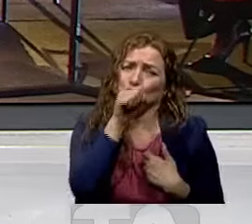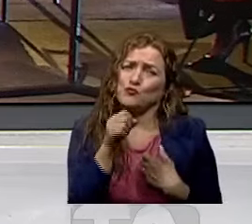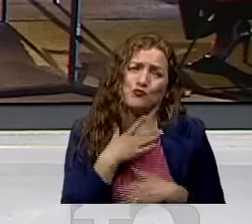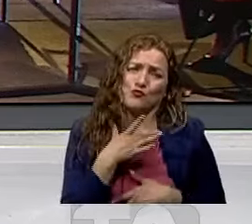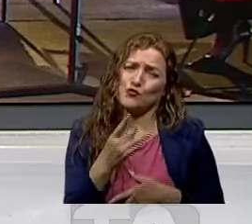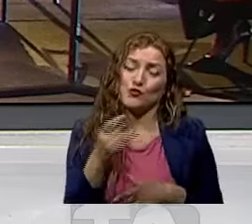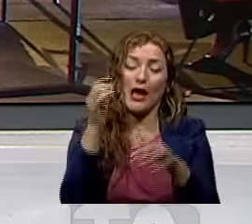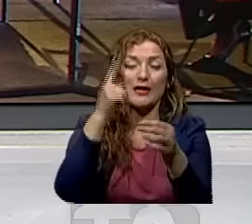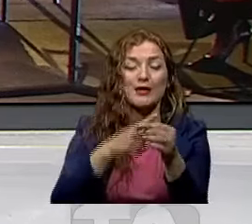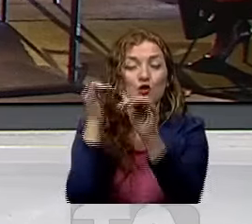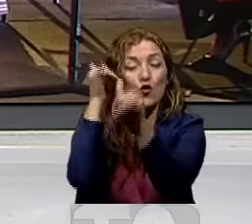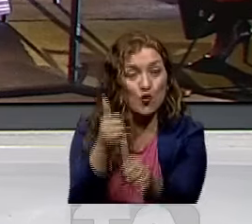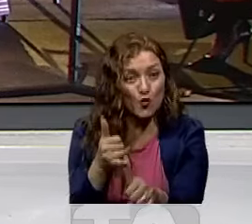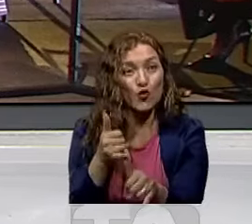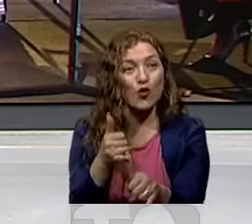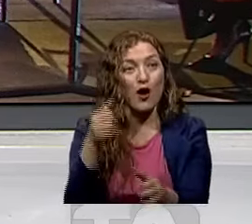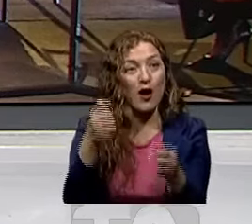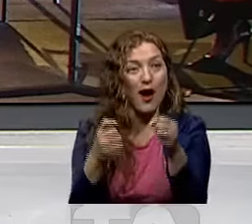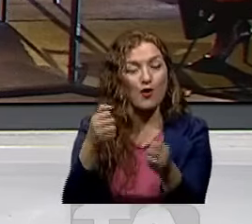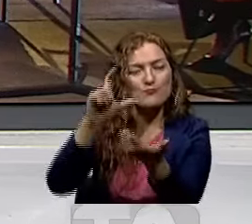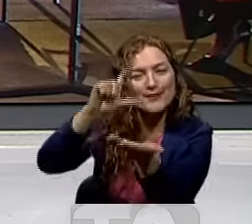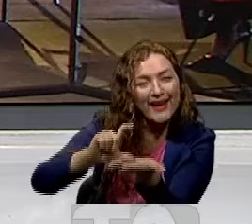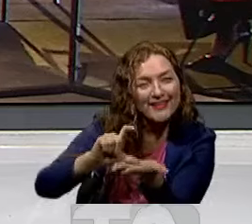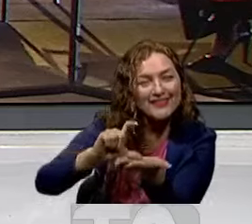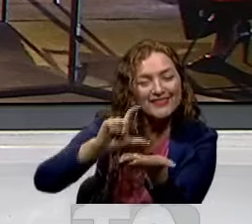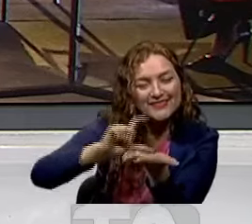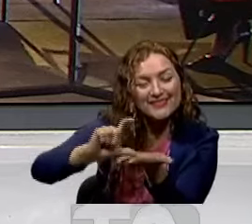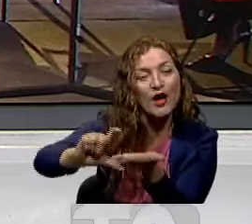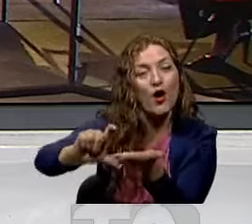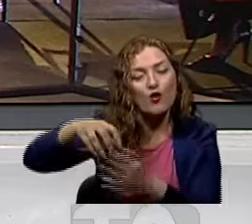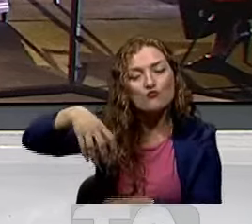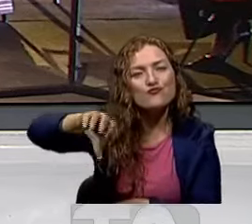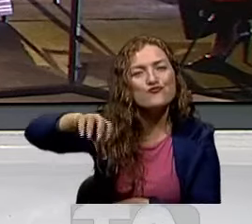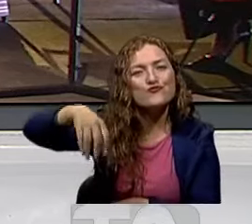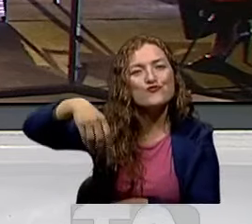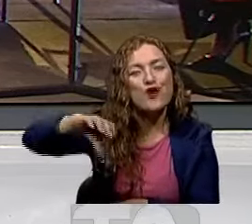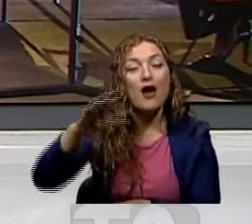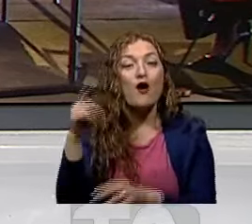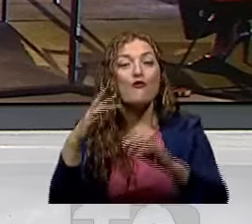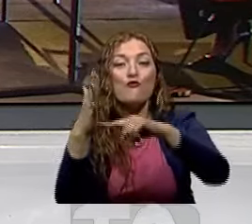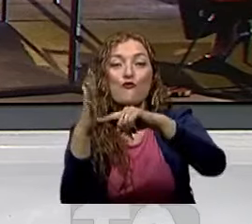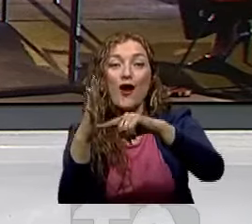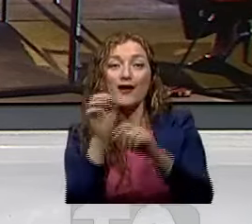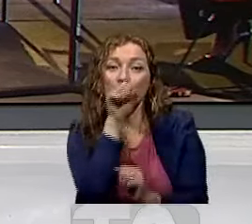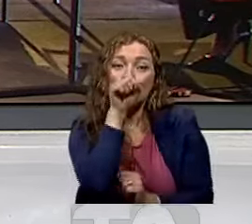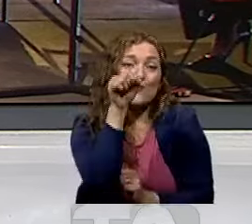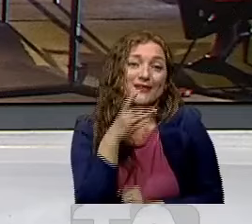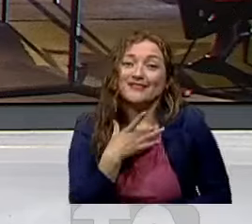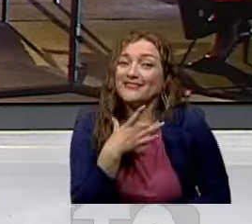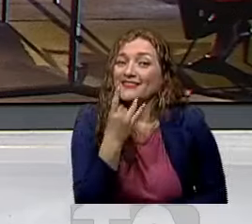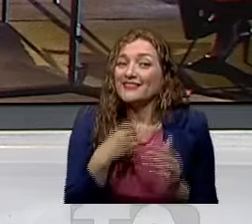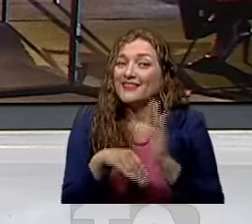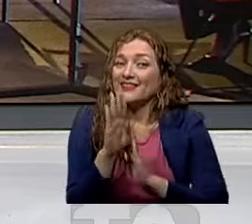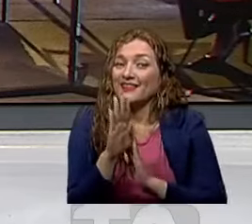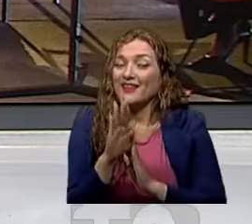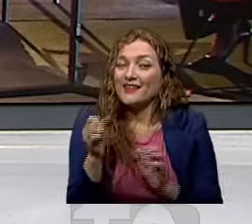Quito Club Coleccionista de Autos a Escala preparan una feria para todos los aficionados de los autos, donde podrán